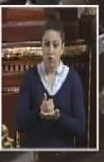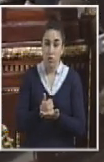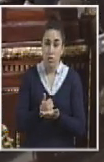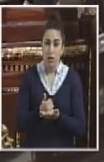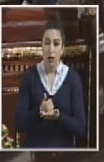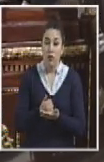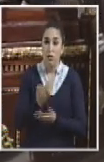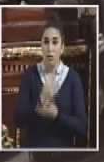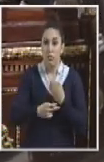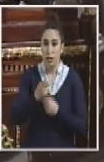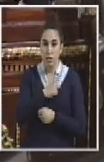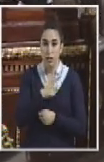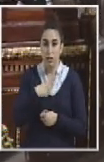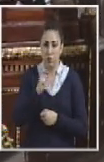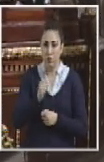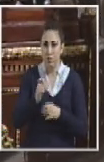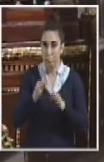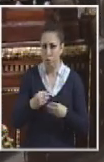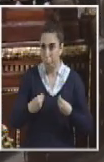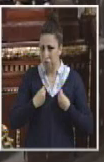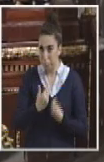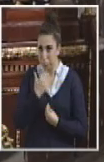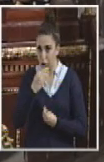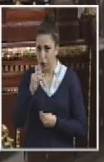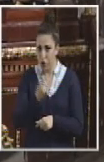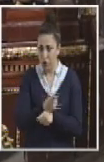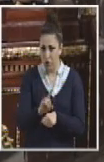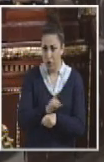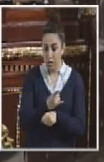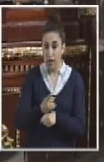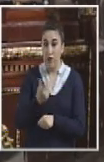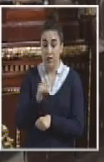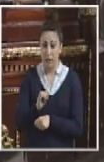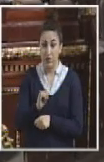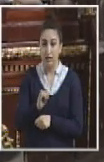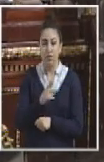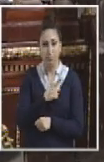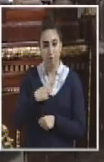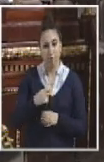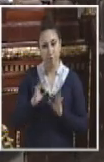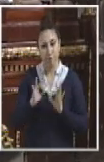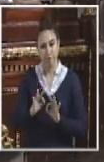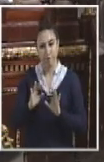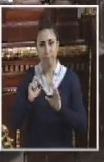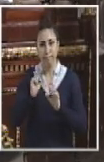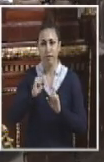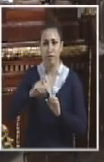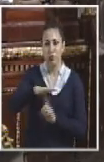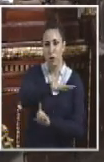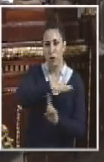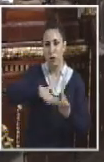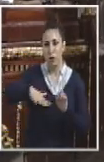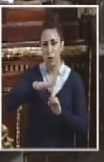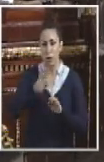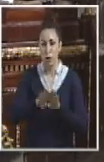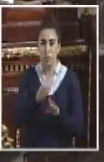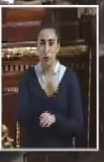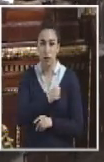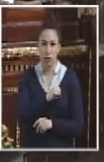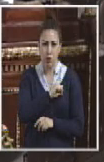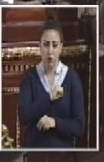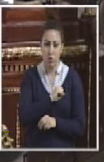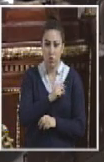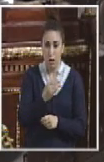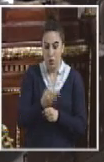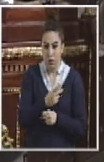en condiciones de habitabilidad, donde se garantice, entre otras cosas, un medio ambiente sano. Y es que tenemos que